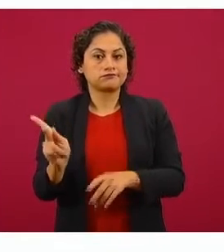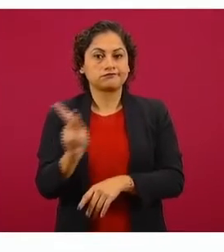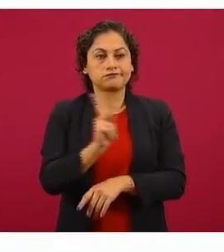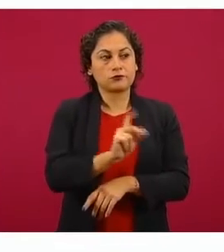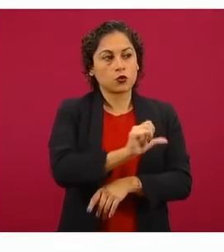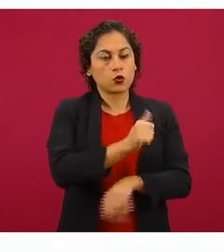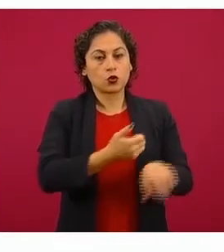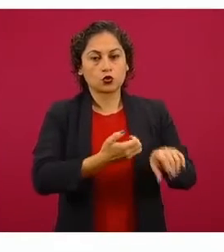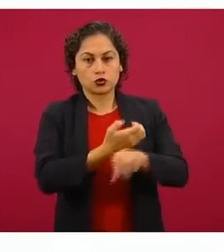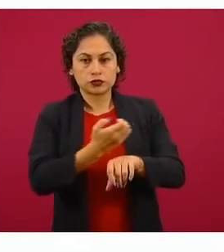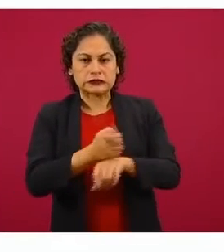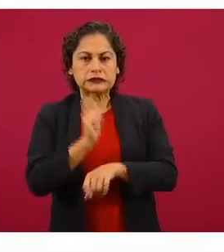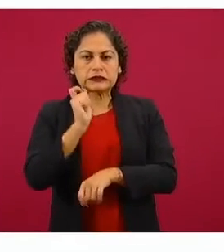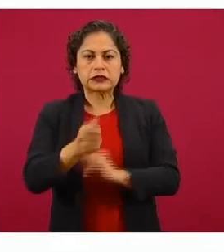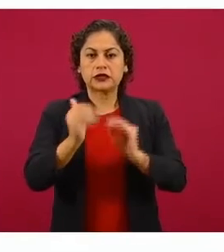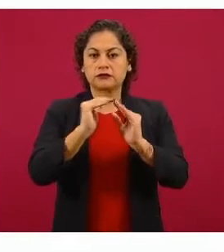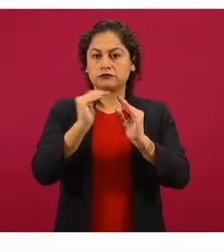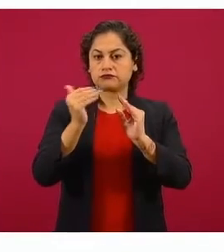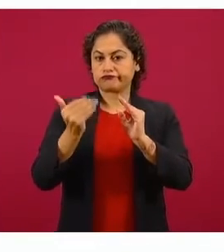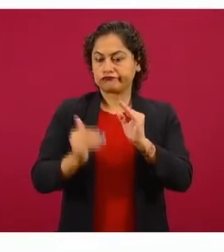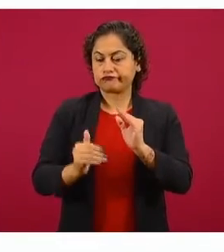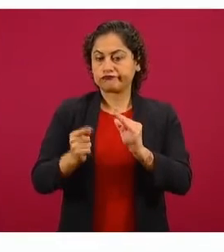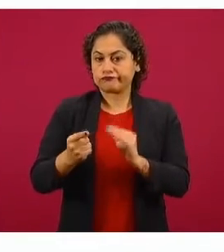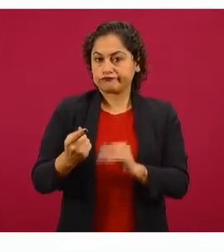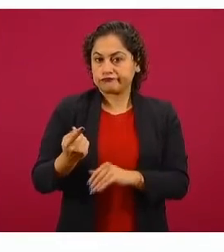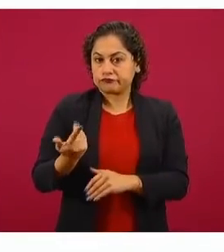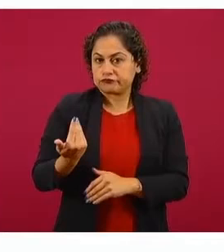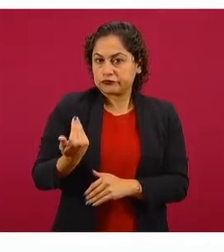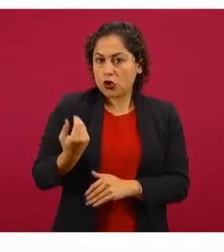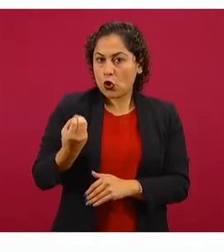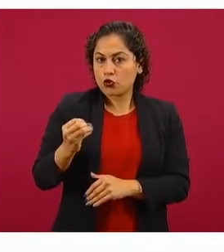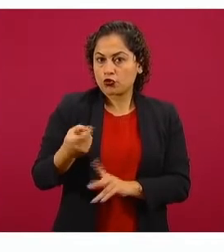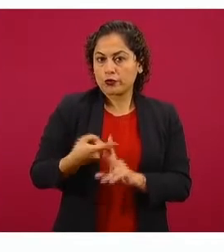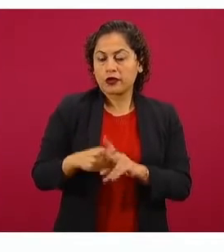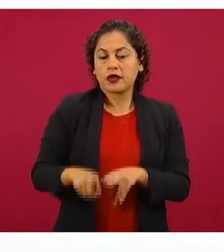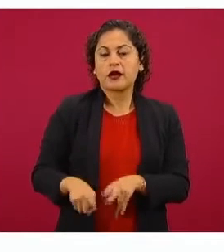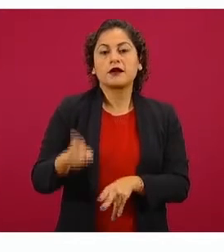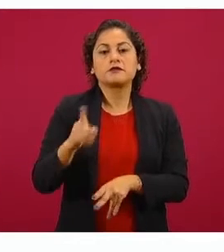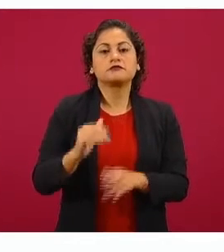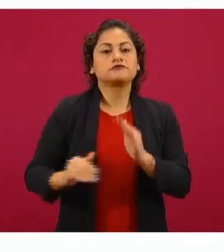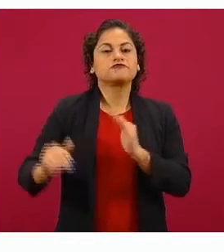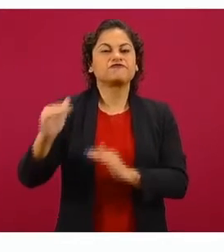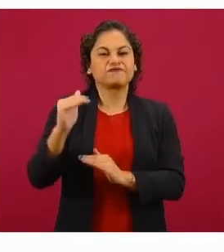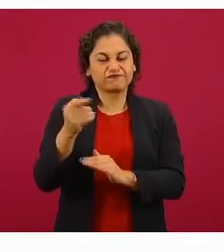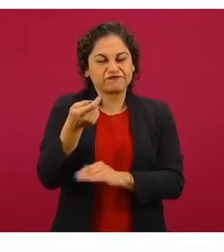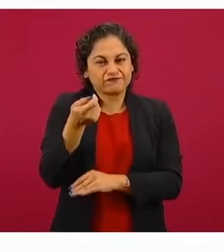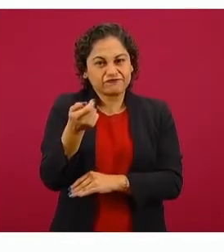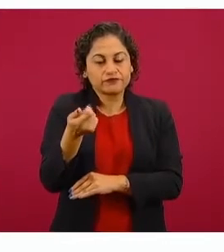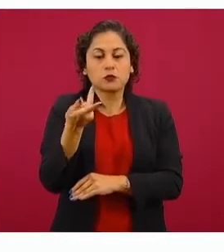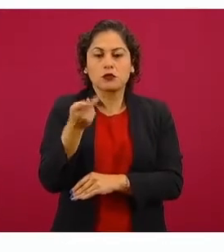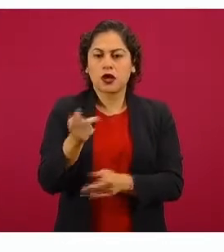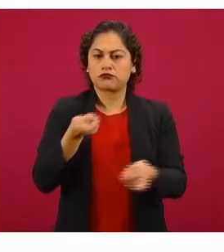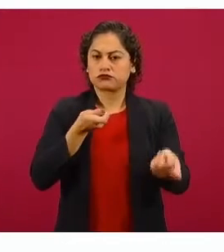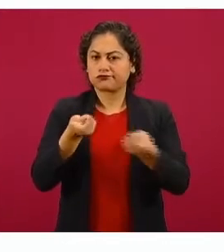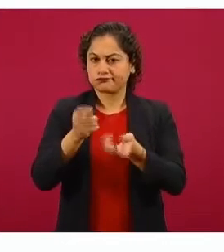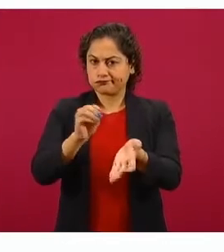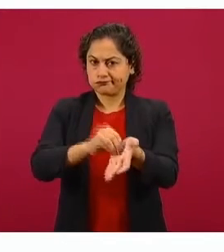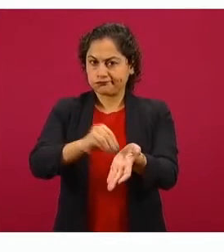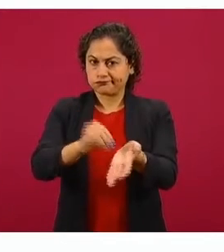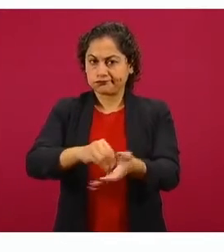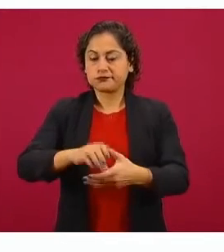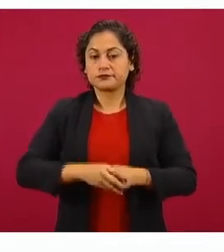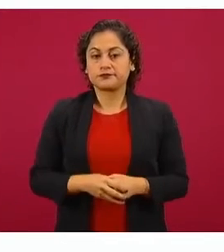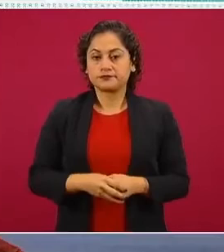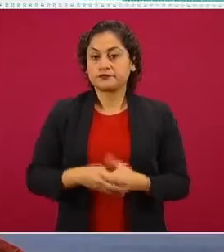otros estados con reducción y un repunte en el otoño, pero un repunte todavía muy bien controlado. La siguiente,